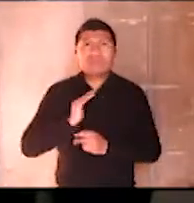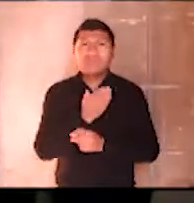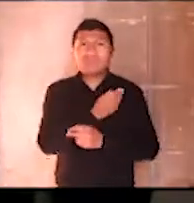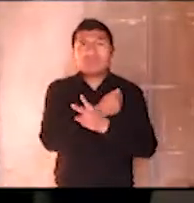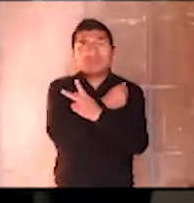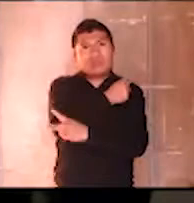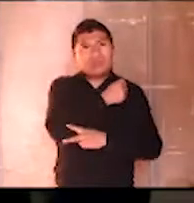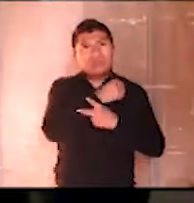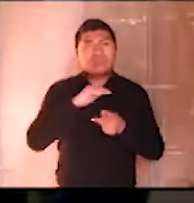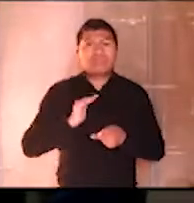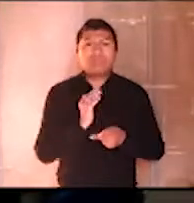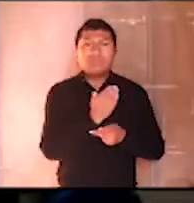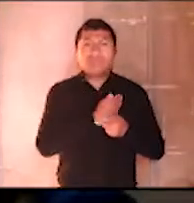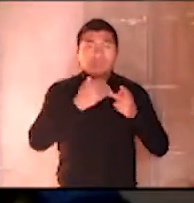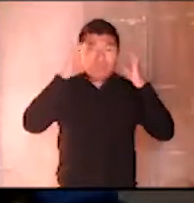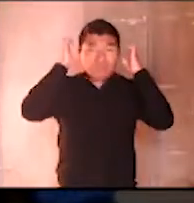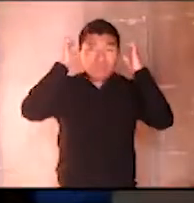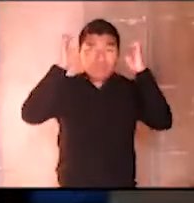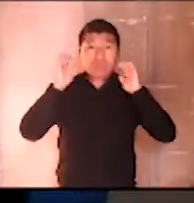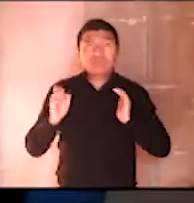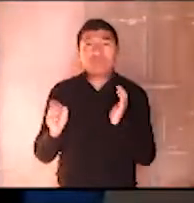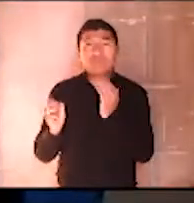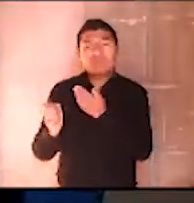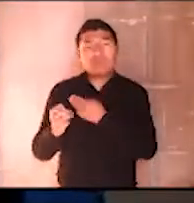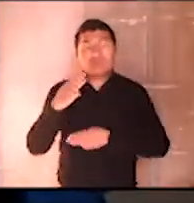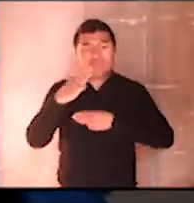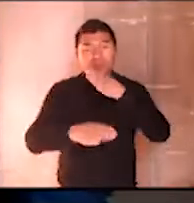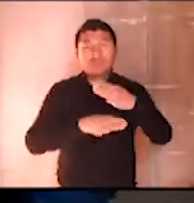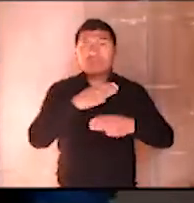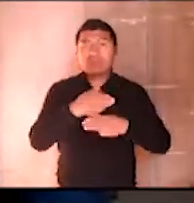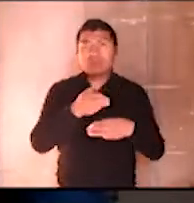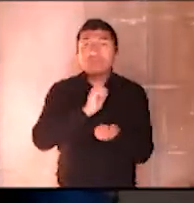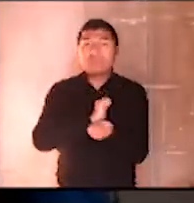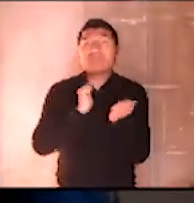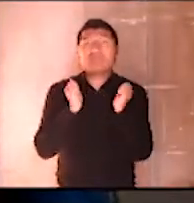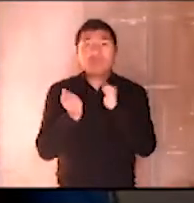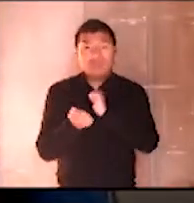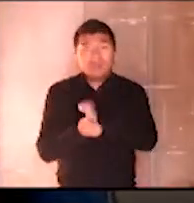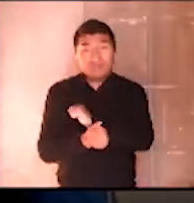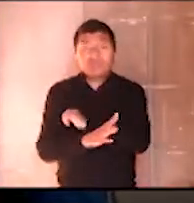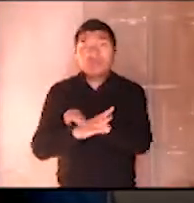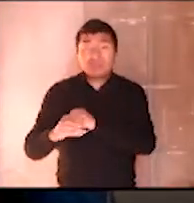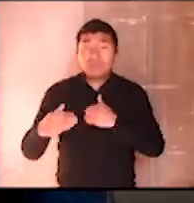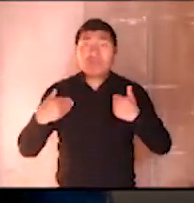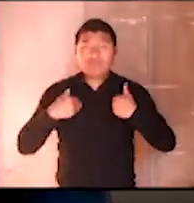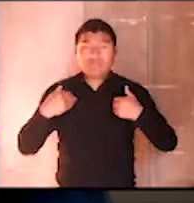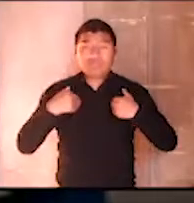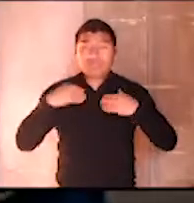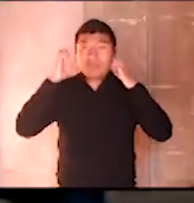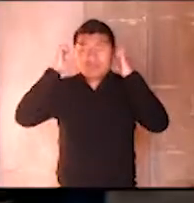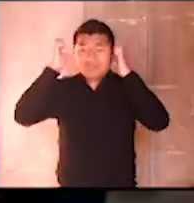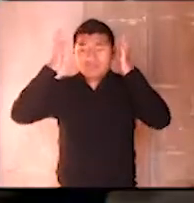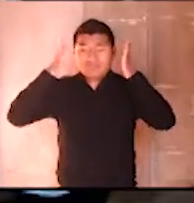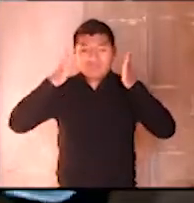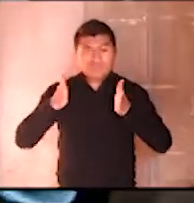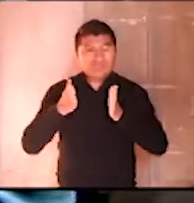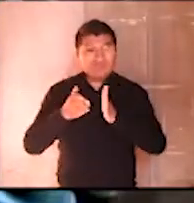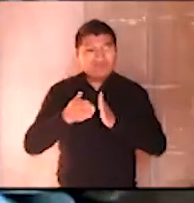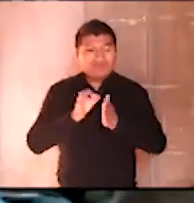país, nuestra educación, nuestro mundo cambiaría. Y tendríamos educadores